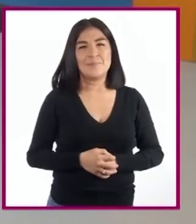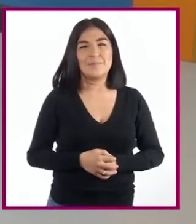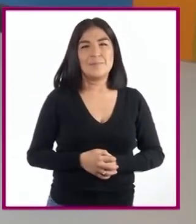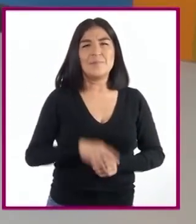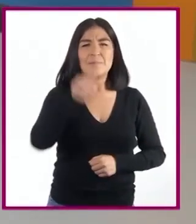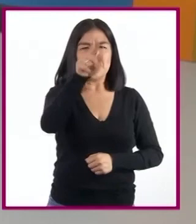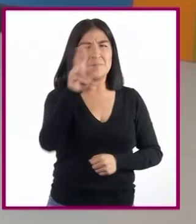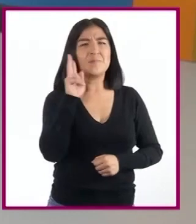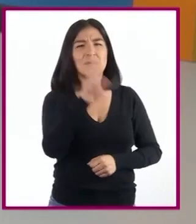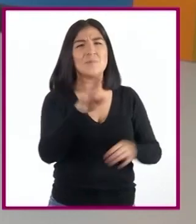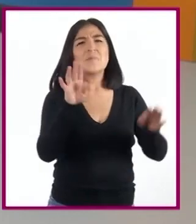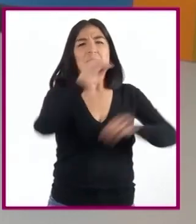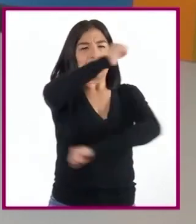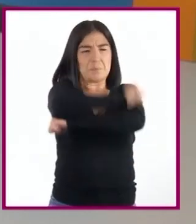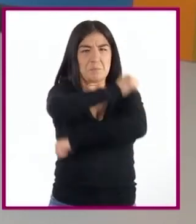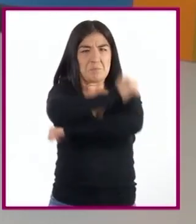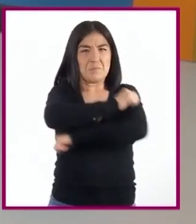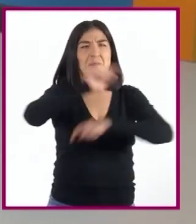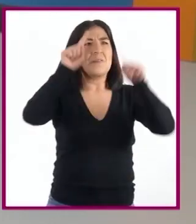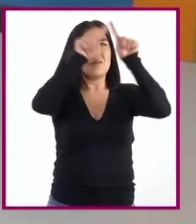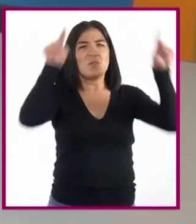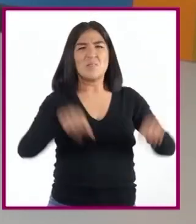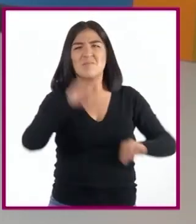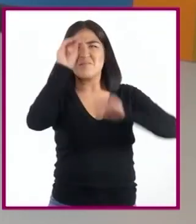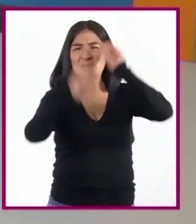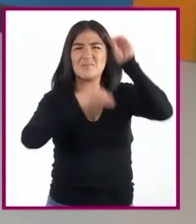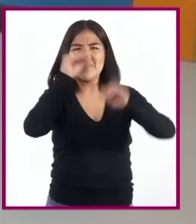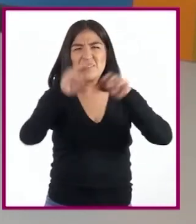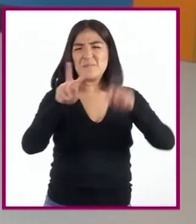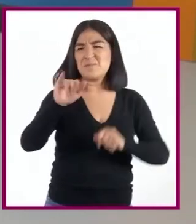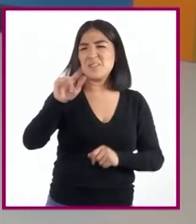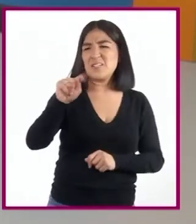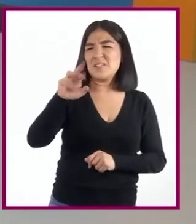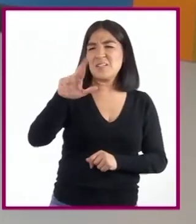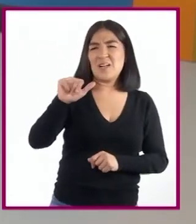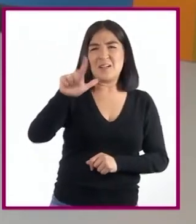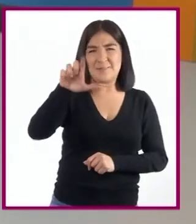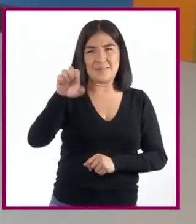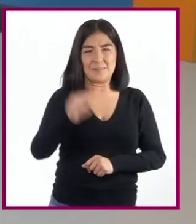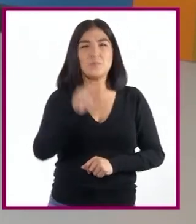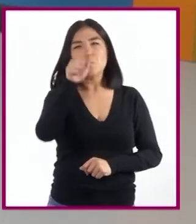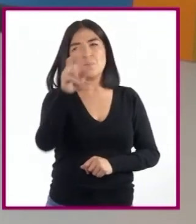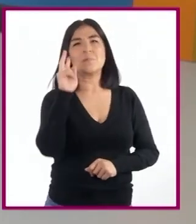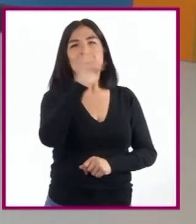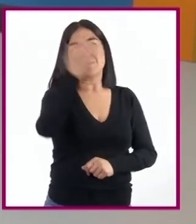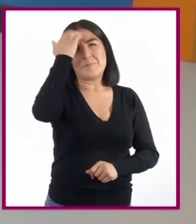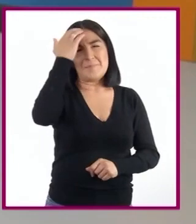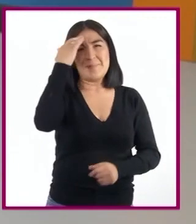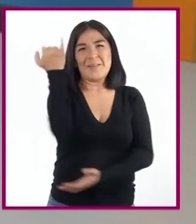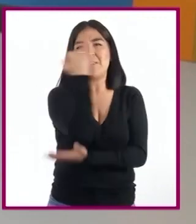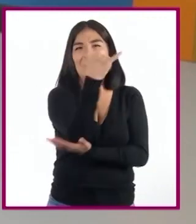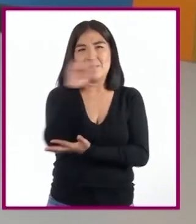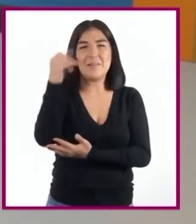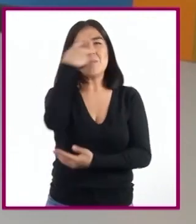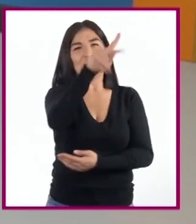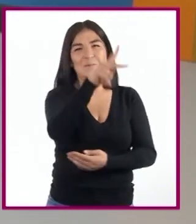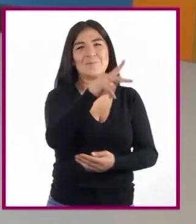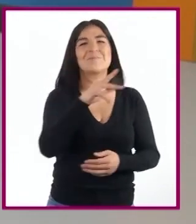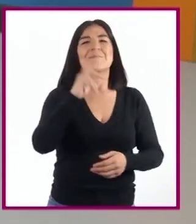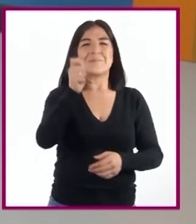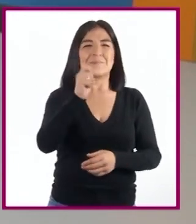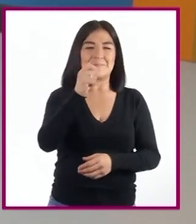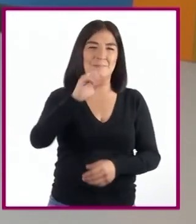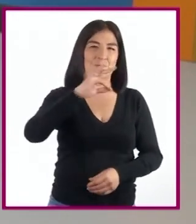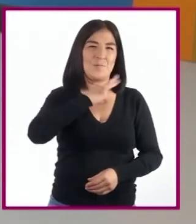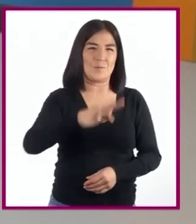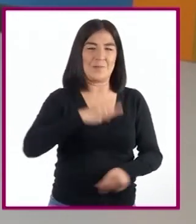¿Han observado vitrales alguna vez? Quizá conocen uno que está ubicado en el Jardín Botánico de Toluca, Estado de